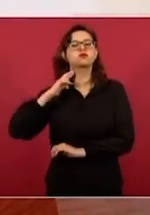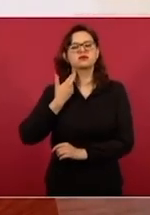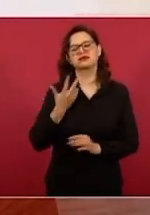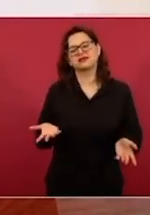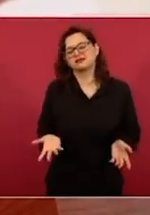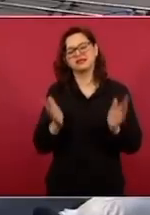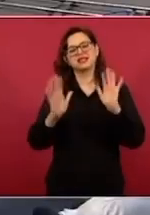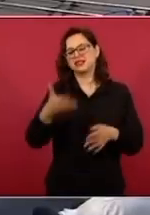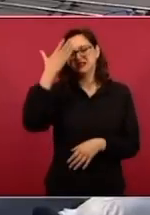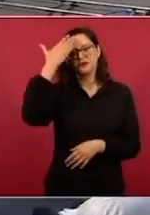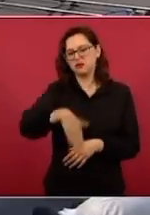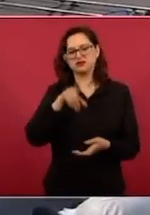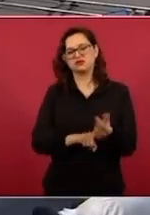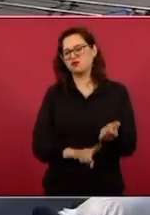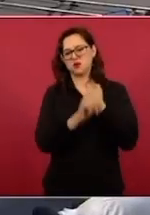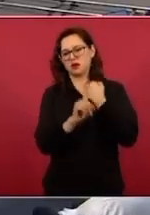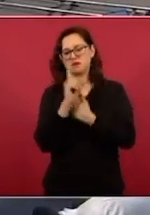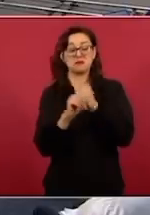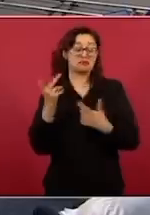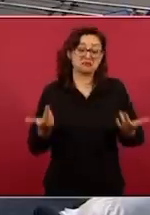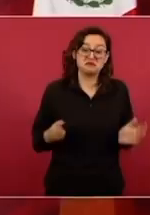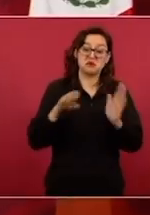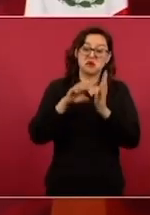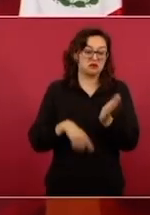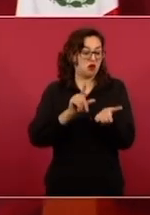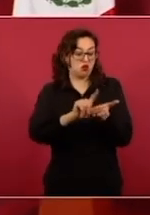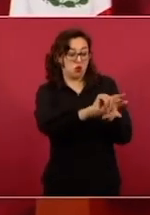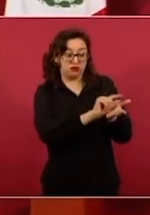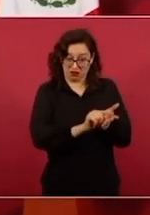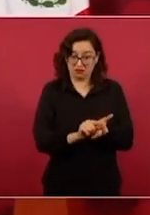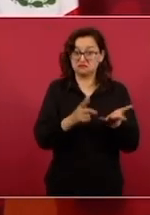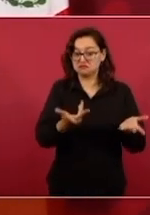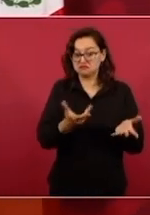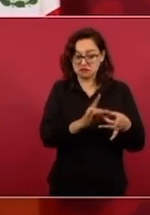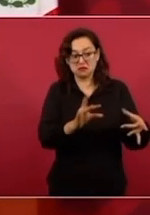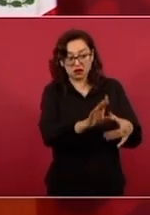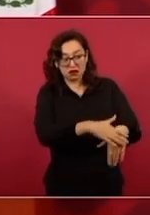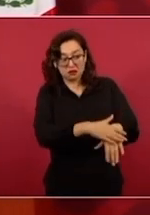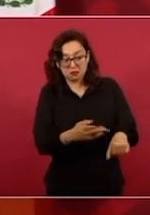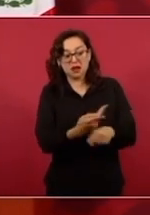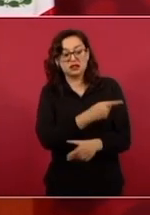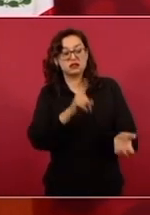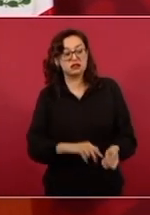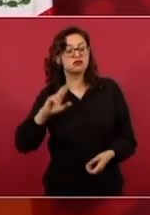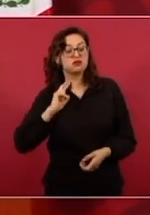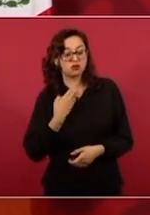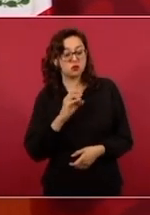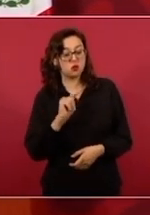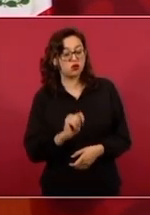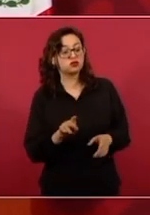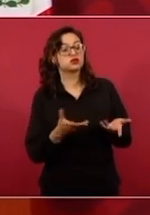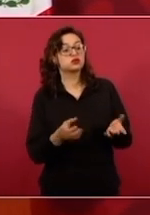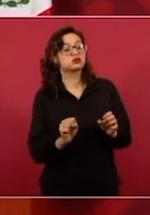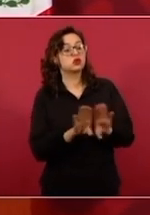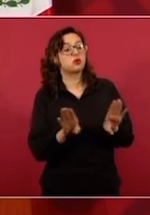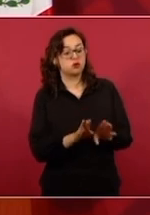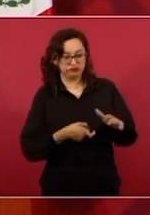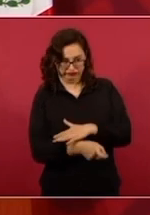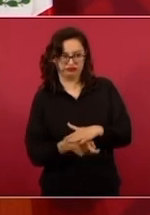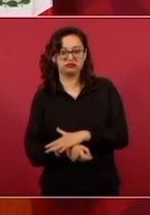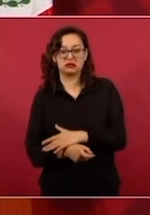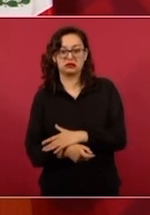nunca aclarados como venden este o trafica con información nunca